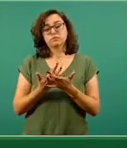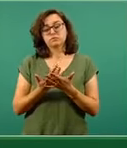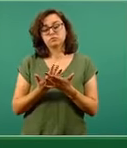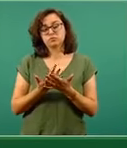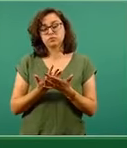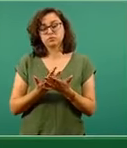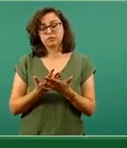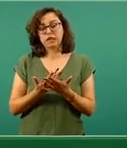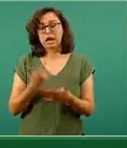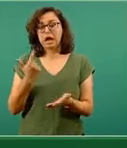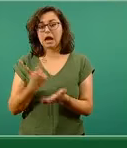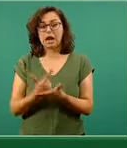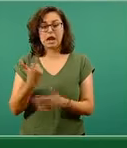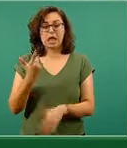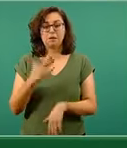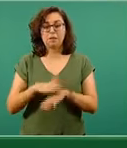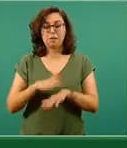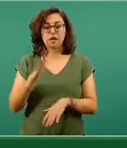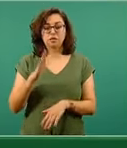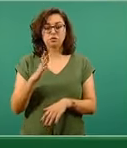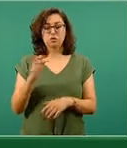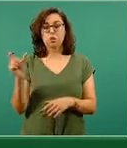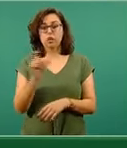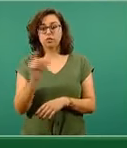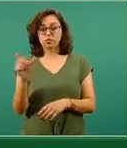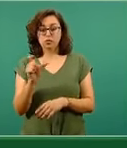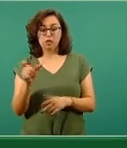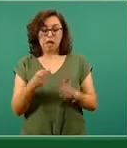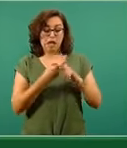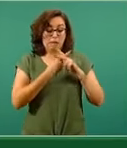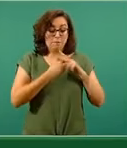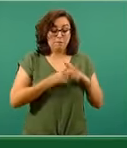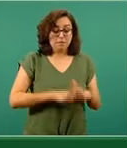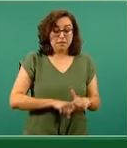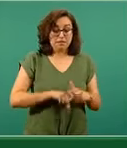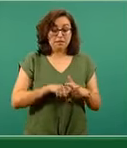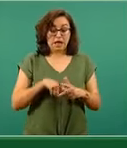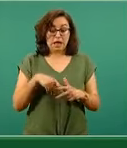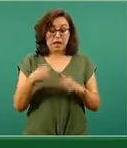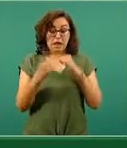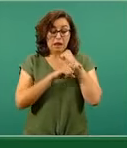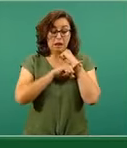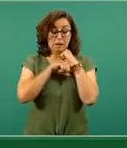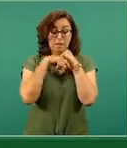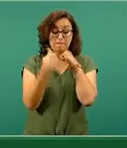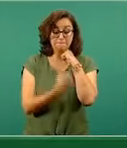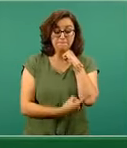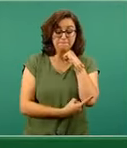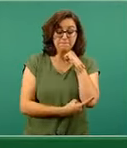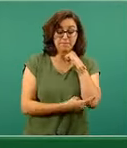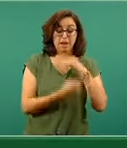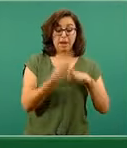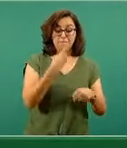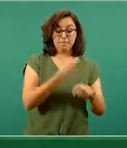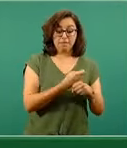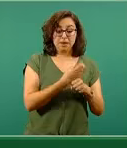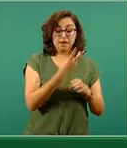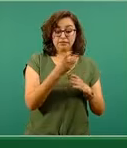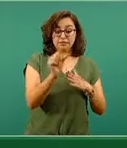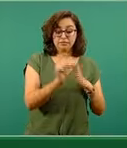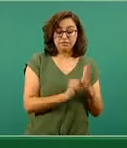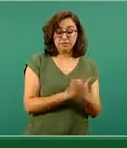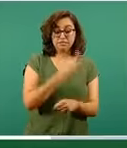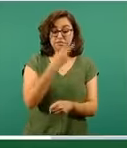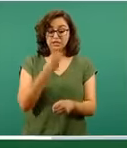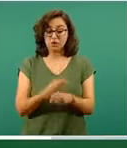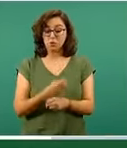el riesgo mayor se da en el segundo y tercer trimestre, ¿no? Por eso la necesidad de tratar de lo más temprano